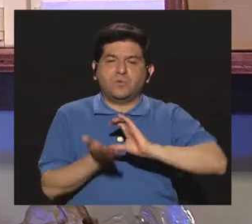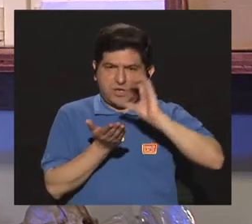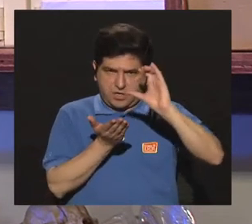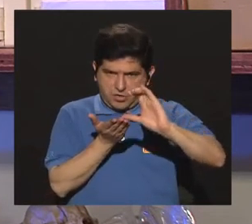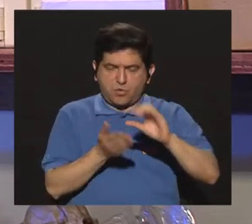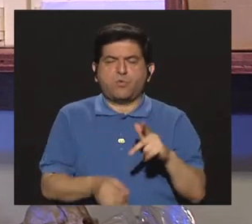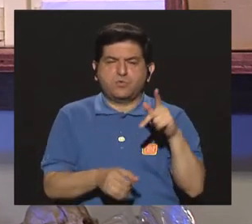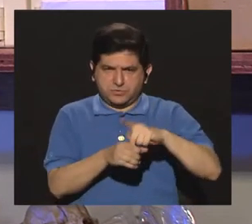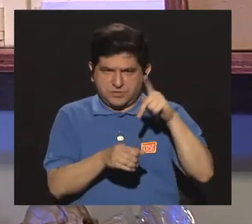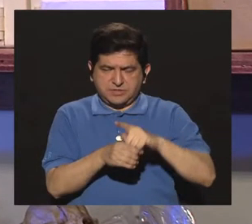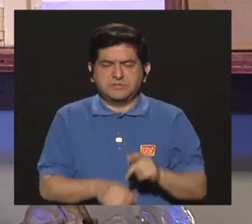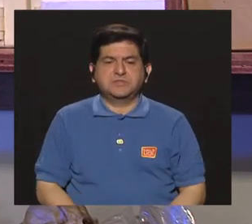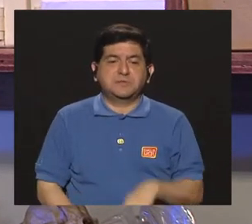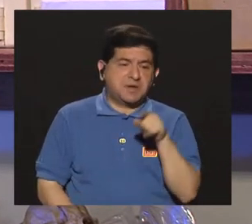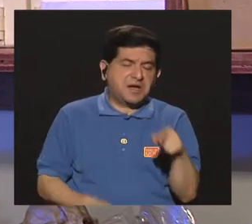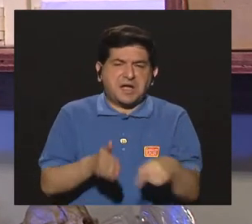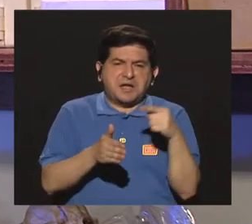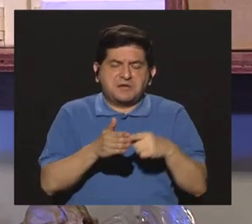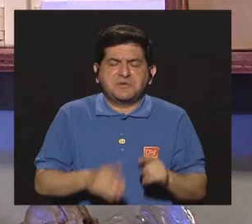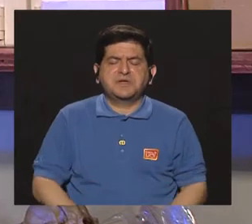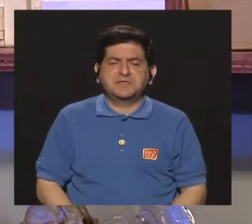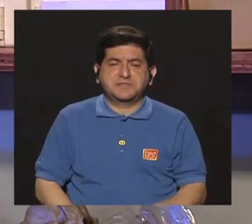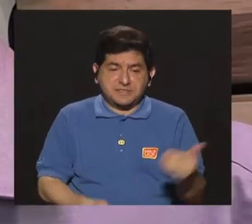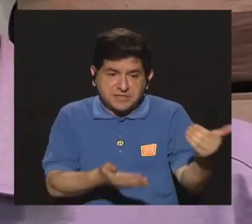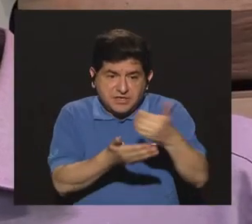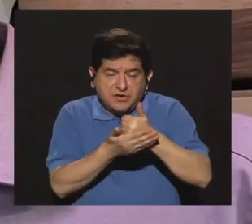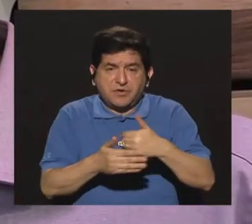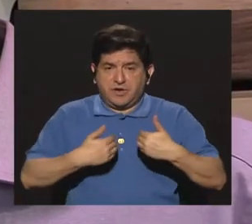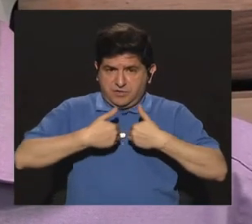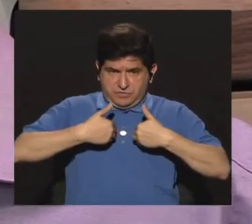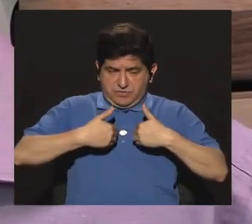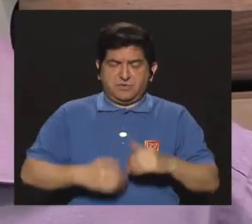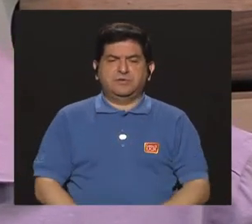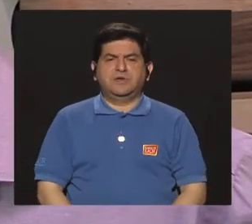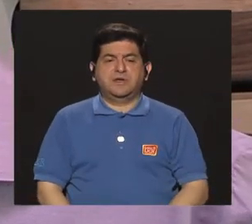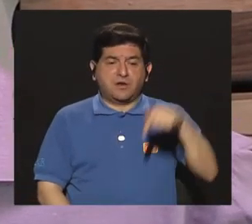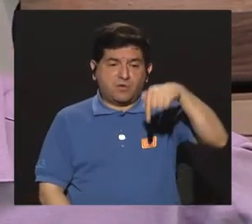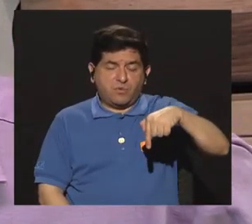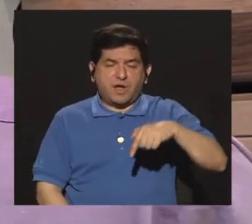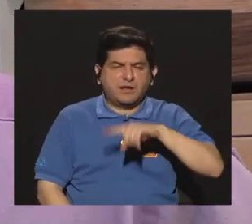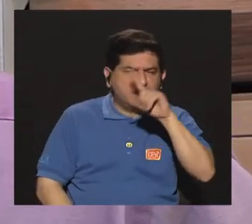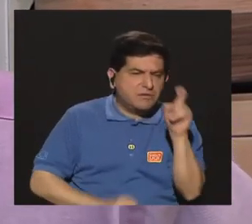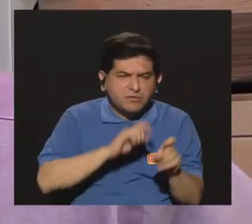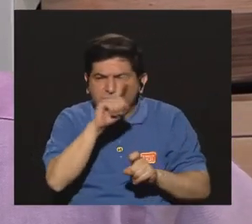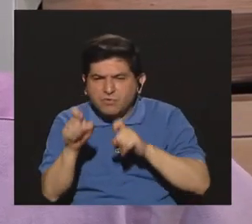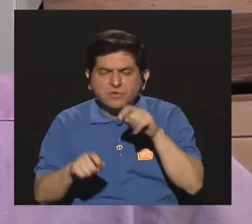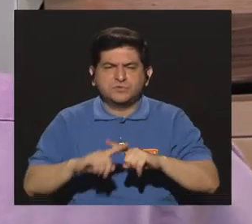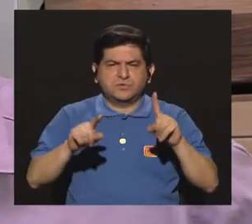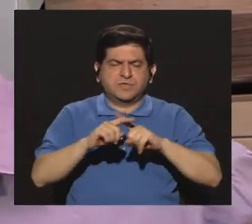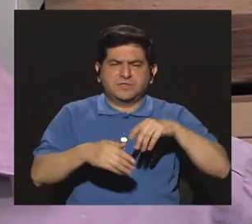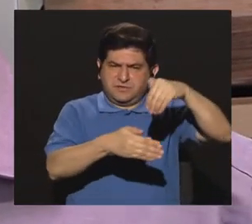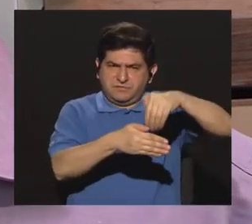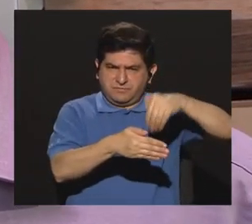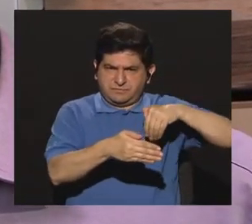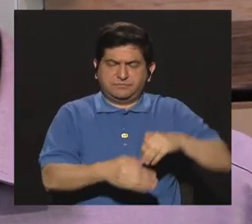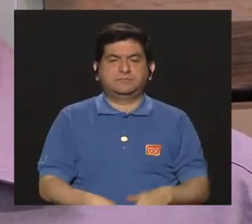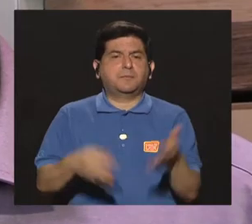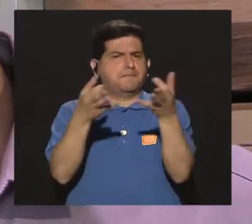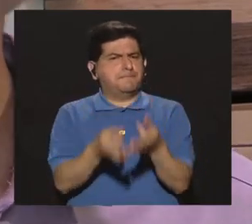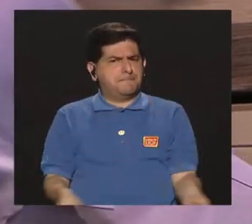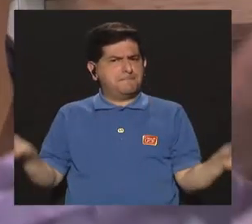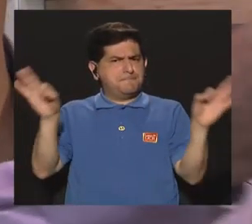a consultar las colecciones que tan importante son esos ejemplares internacionalmente